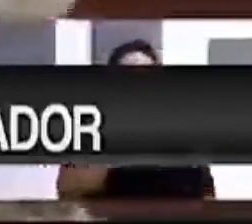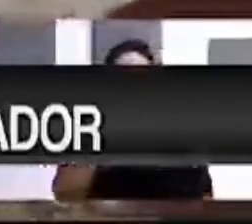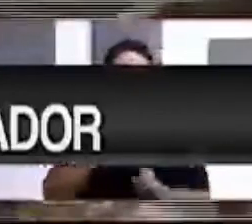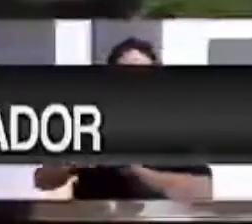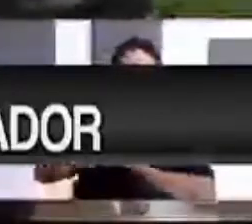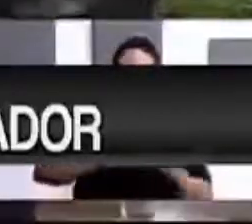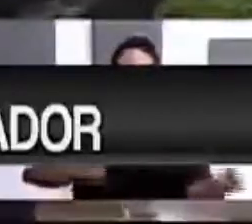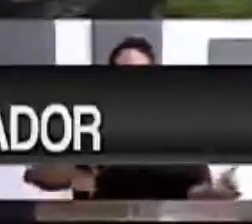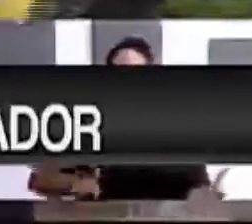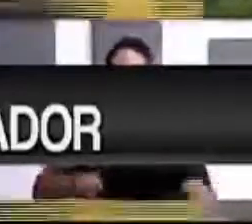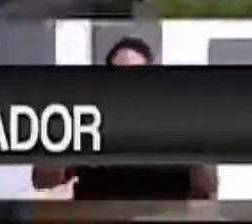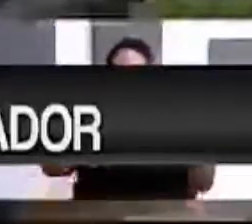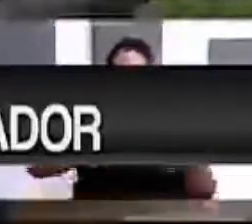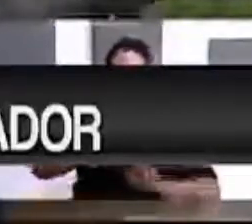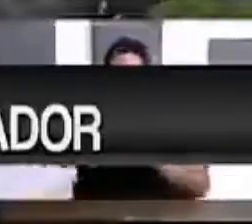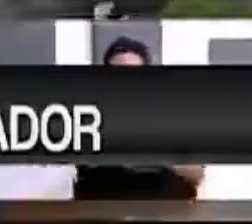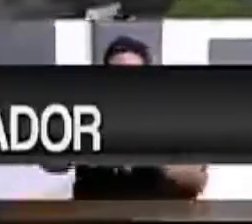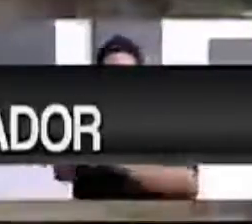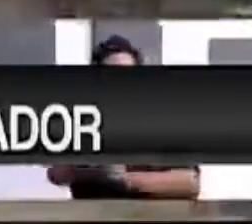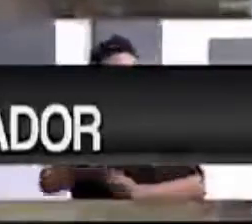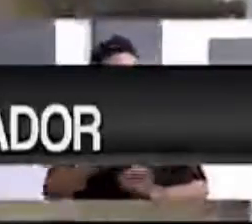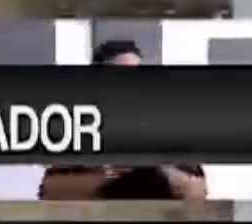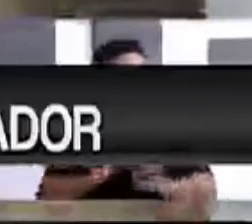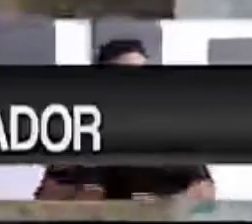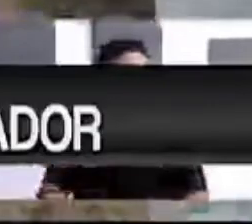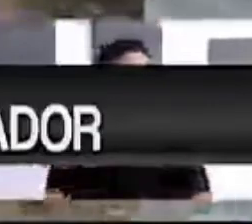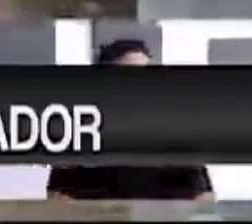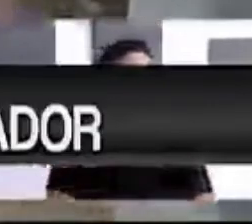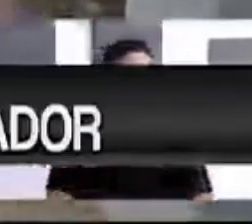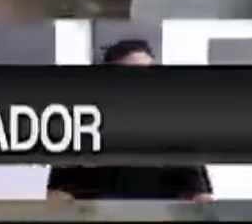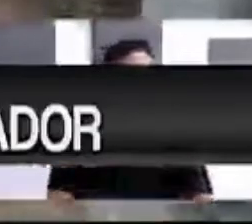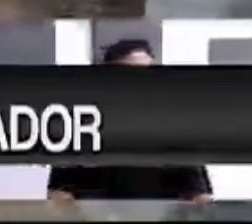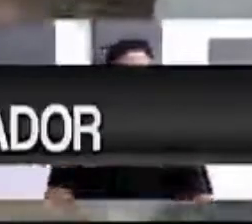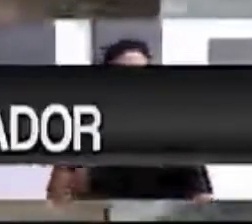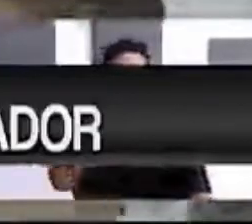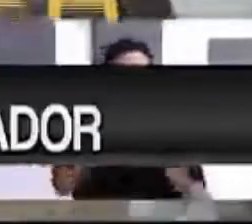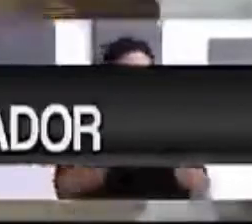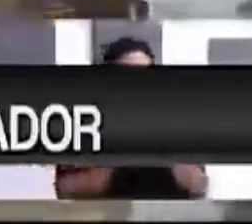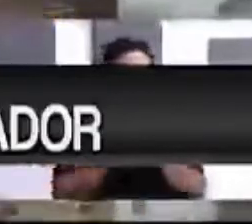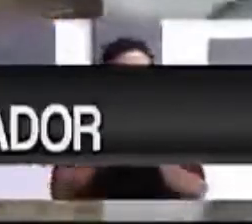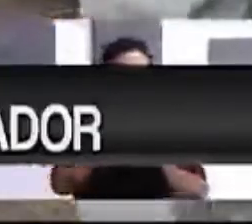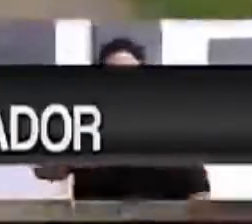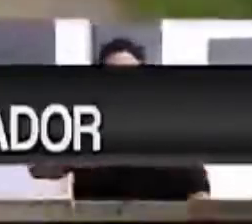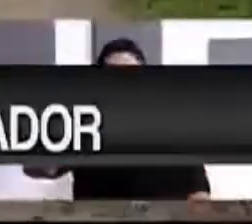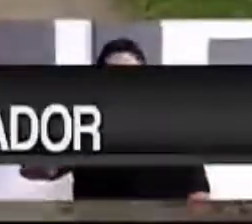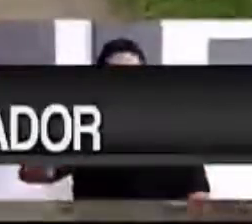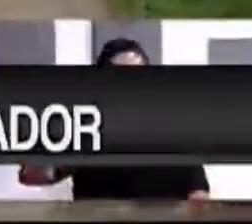pruebas COVID. Se explicó en detalles el llamado aislamiento sostenido.